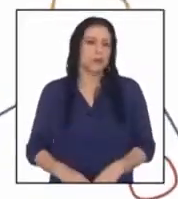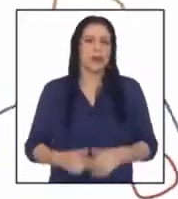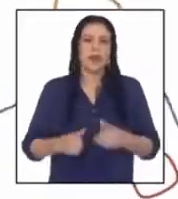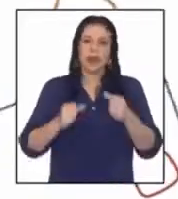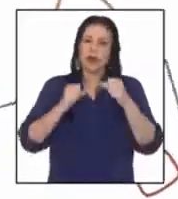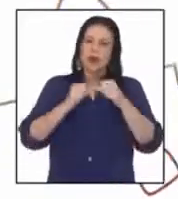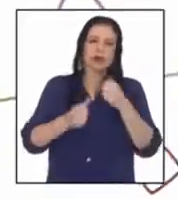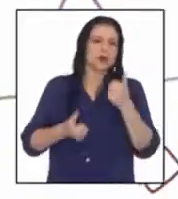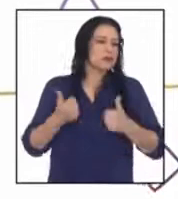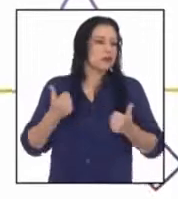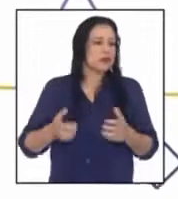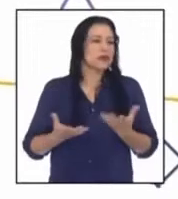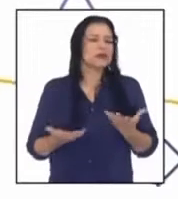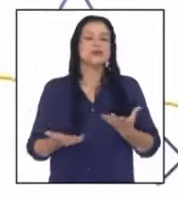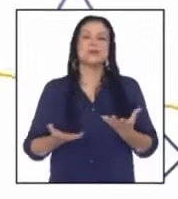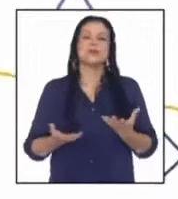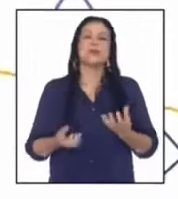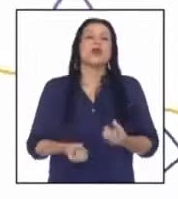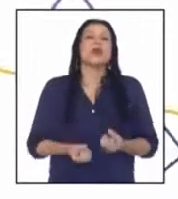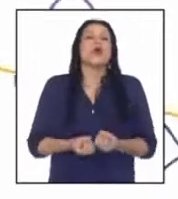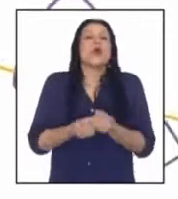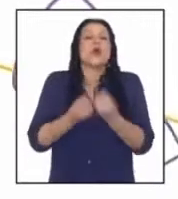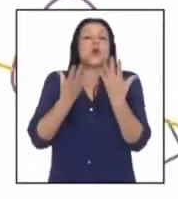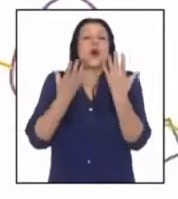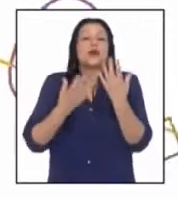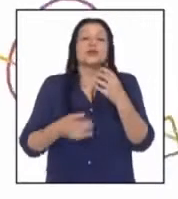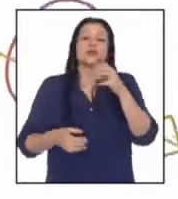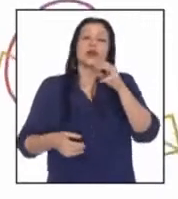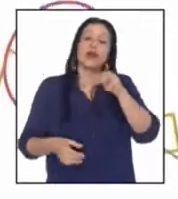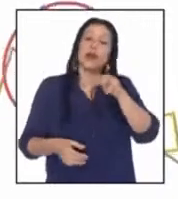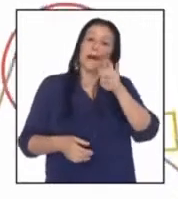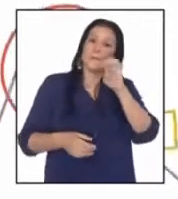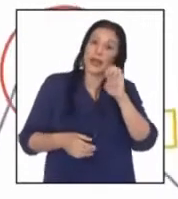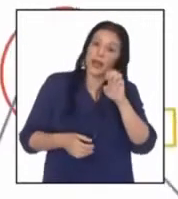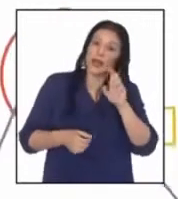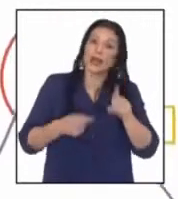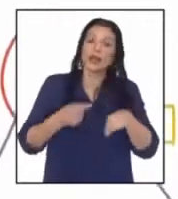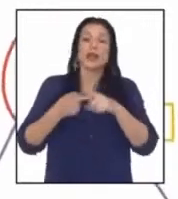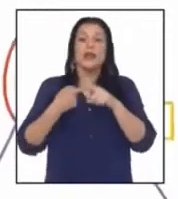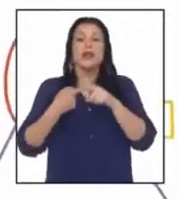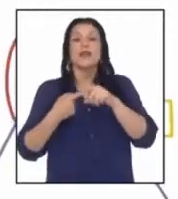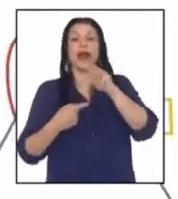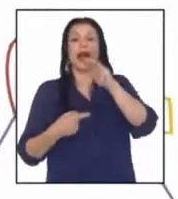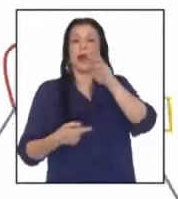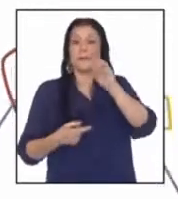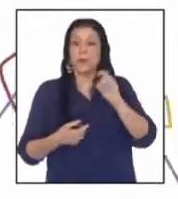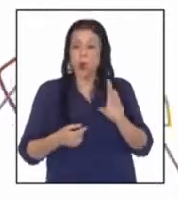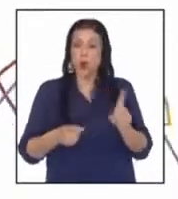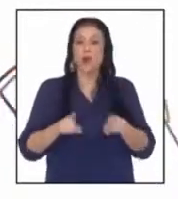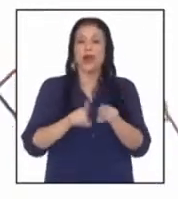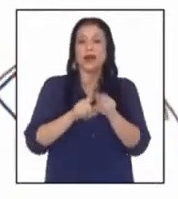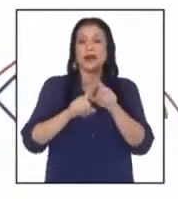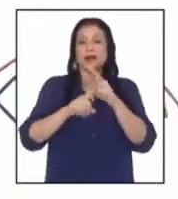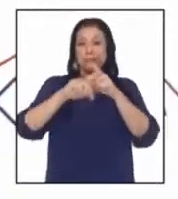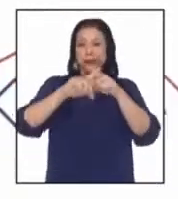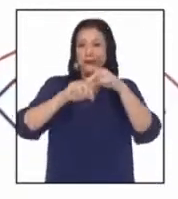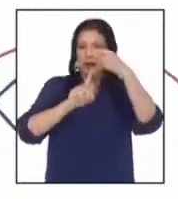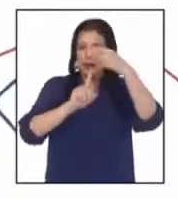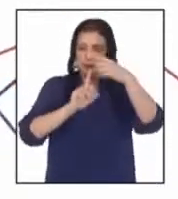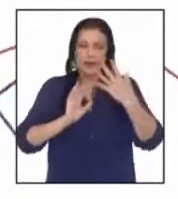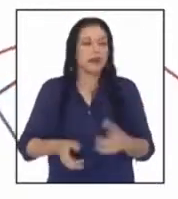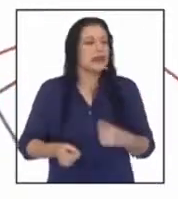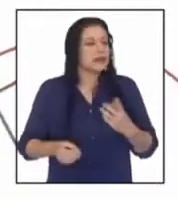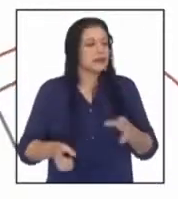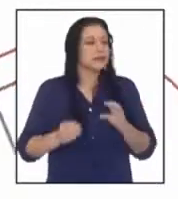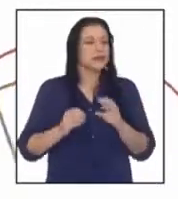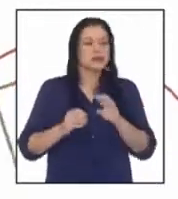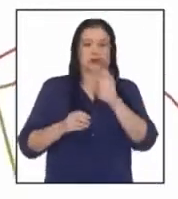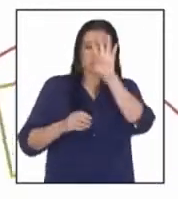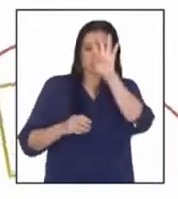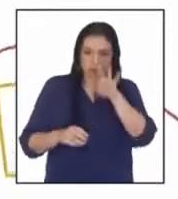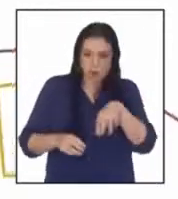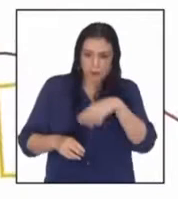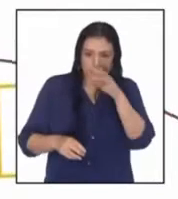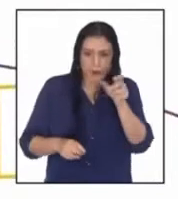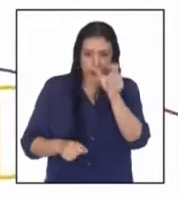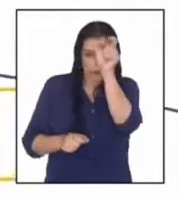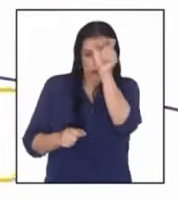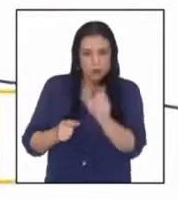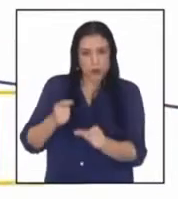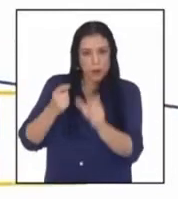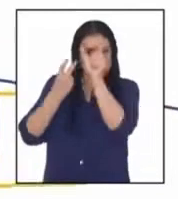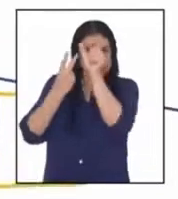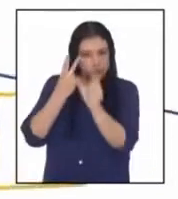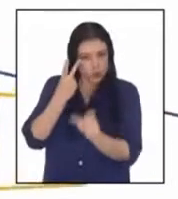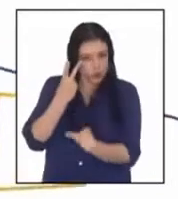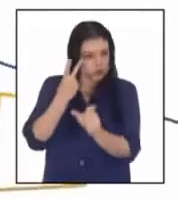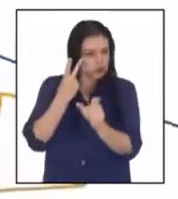A continuación pasamos a calcular la media aritmética, la mediana y la moda. Para ello debemos extender nuestra tabla con 2 columnas